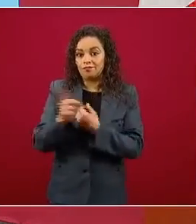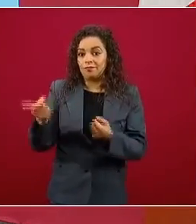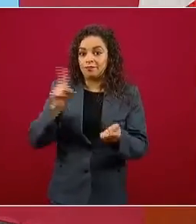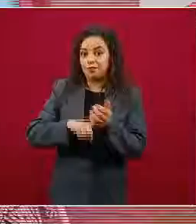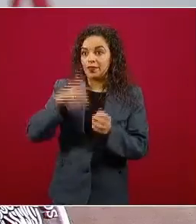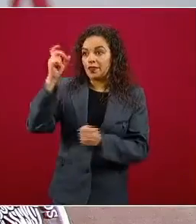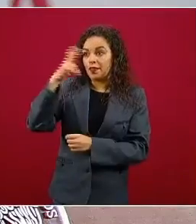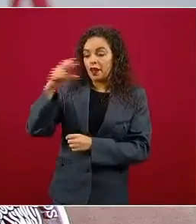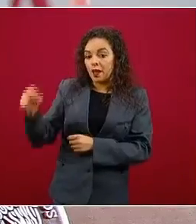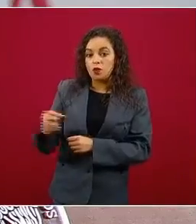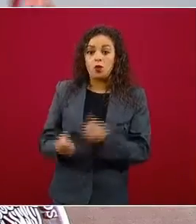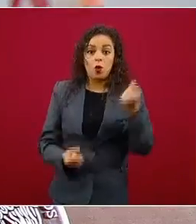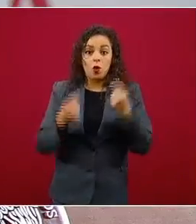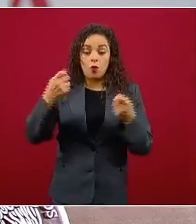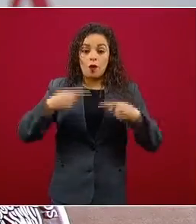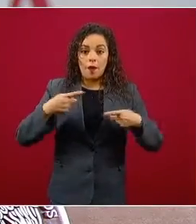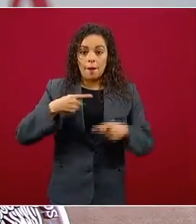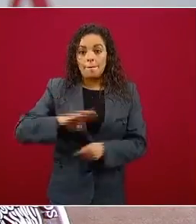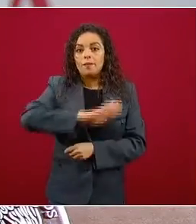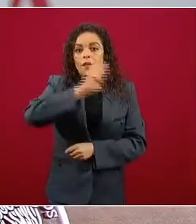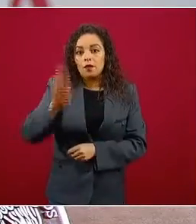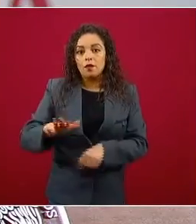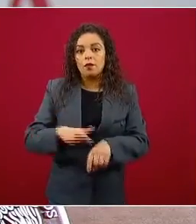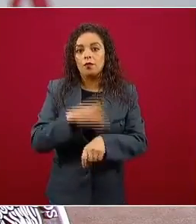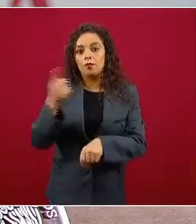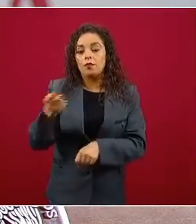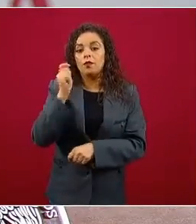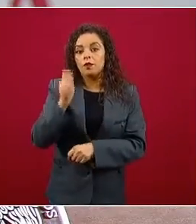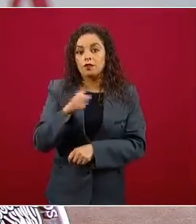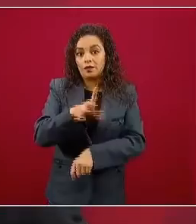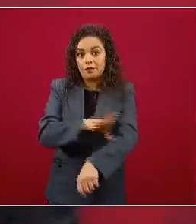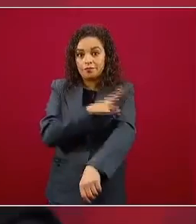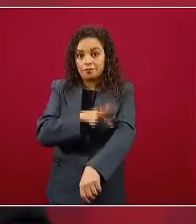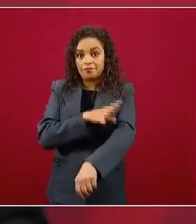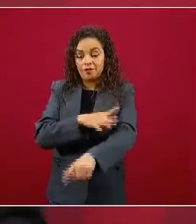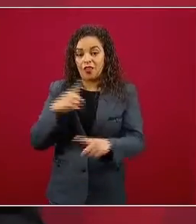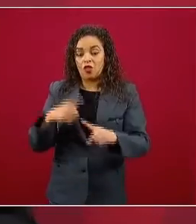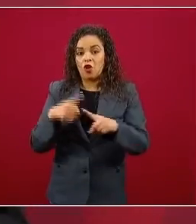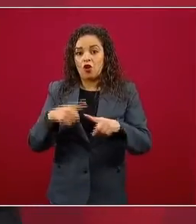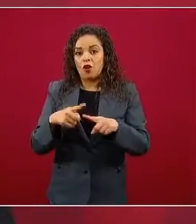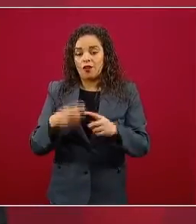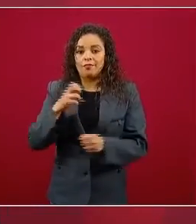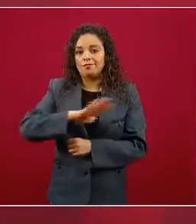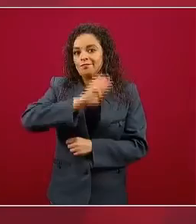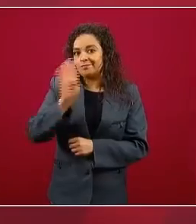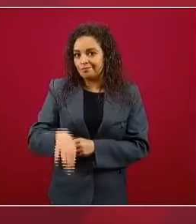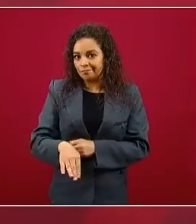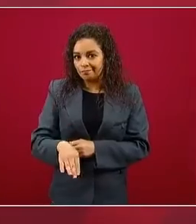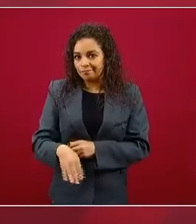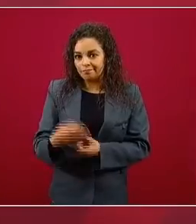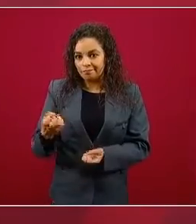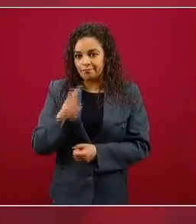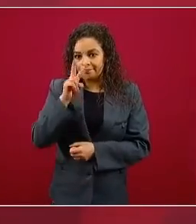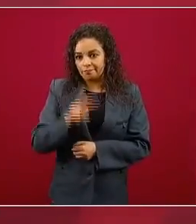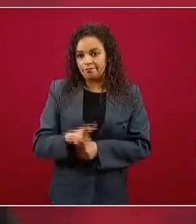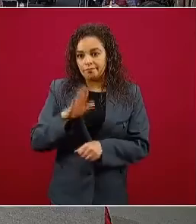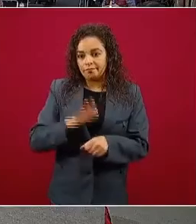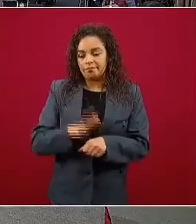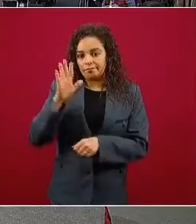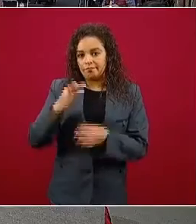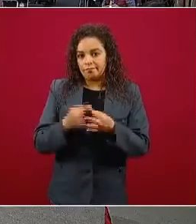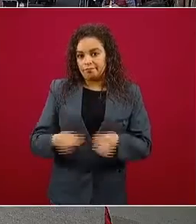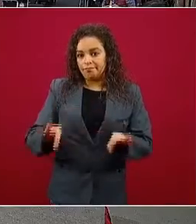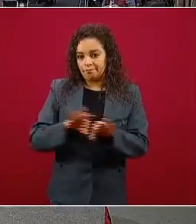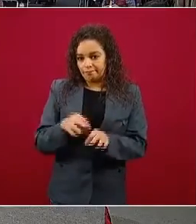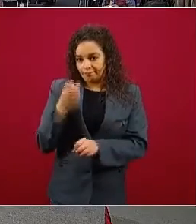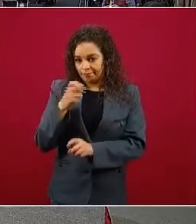por electrocutamiento posterior a la lluvia. Son decisiones muy importantes y por supuesto lo más importante es prevenir. Entonces